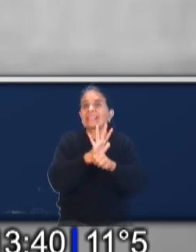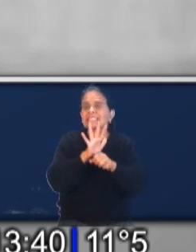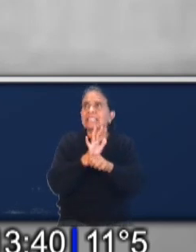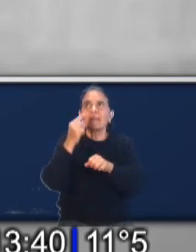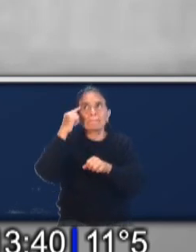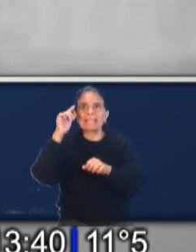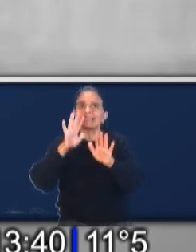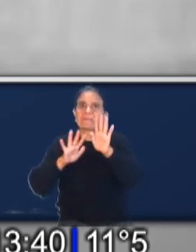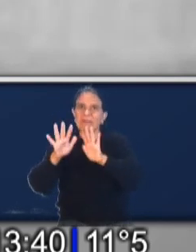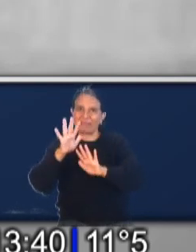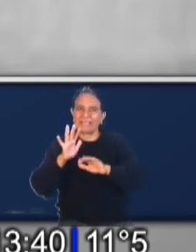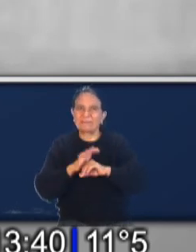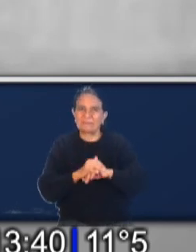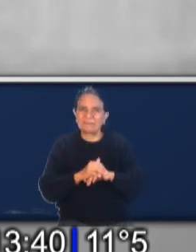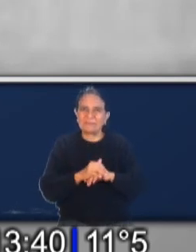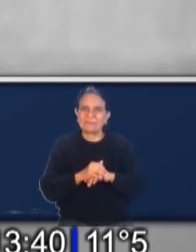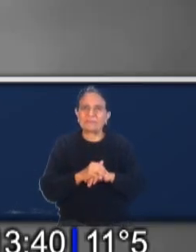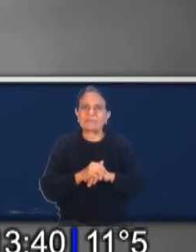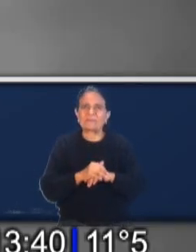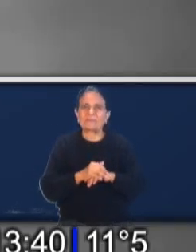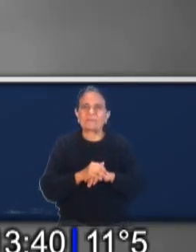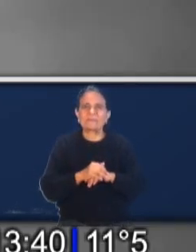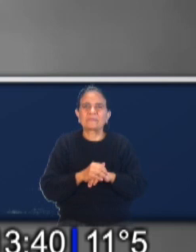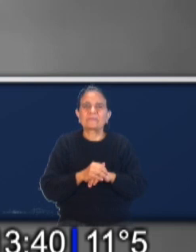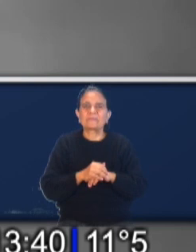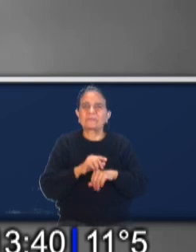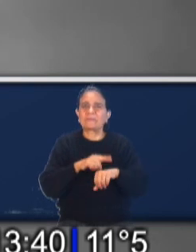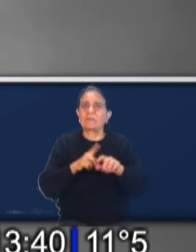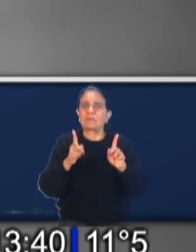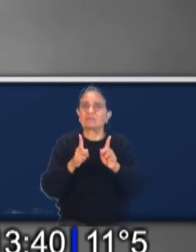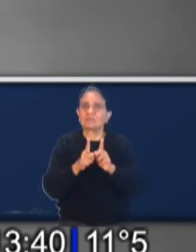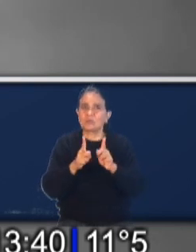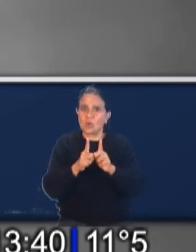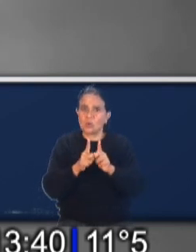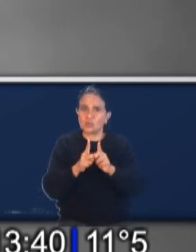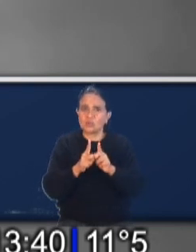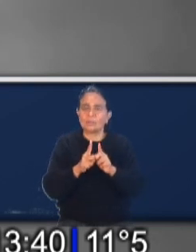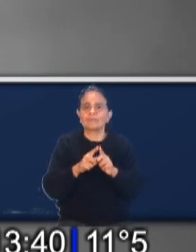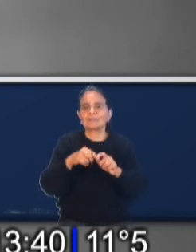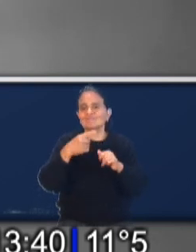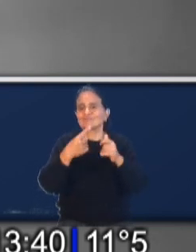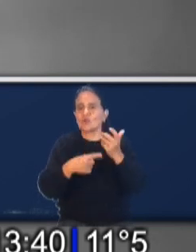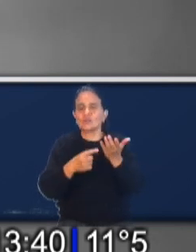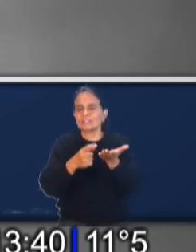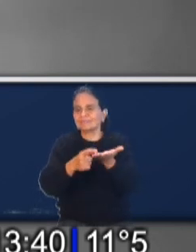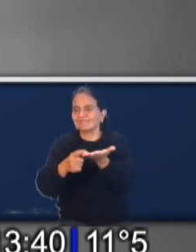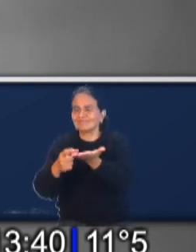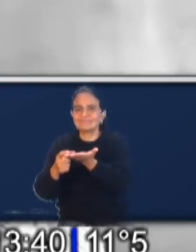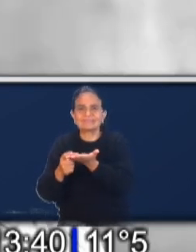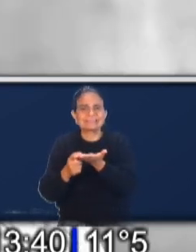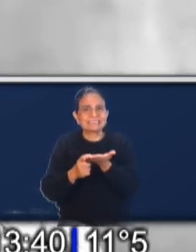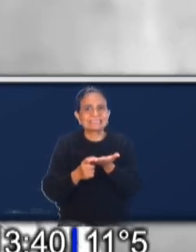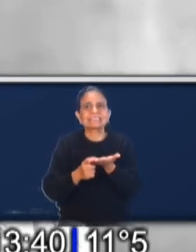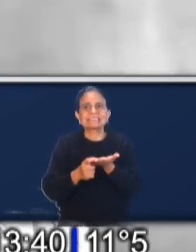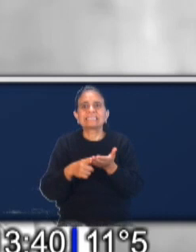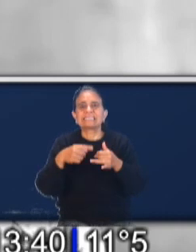3 metros de altura que deben ser realizada en un tiempo mínimo, armados con unas pocas piezas sueltas que son obtenidas en un depósito